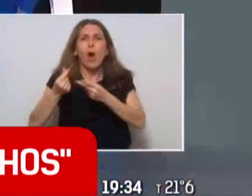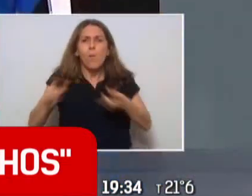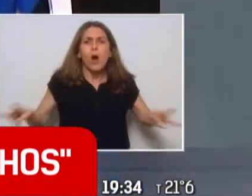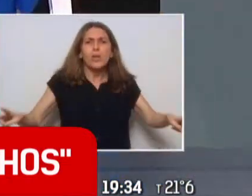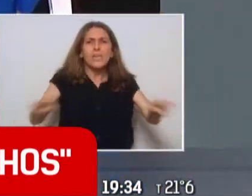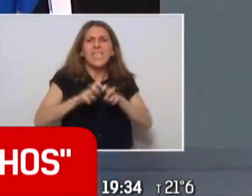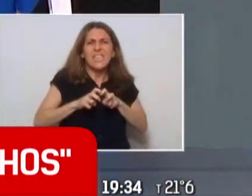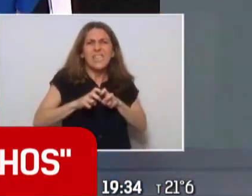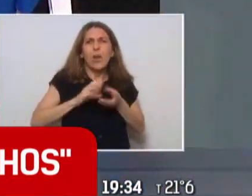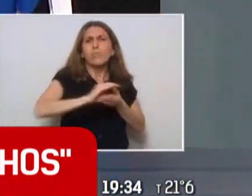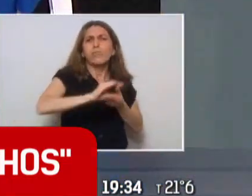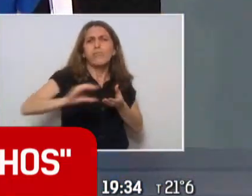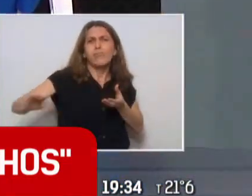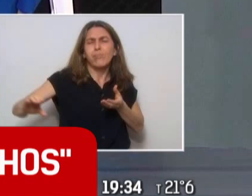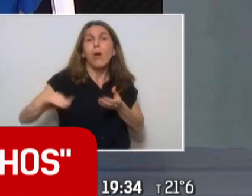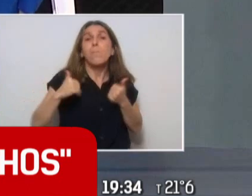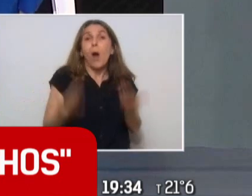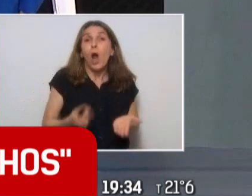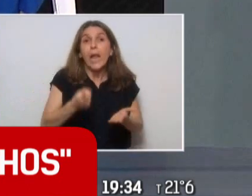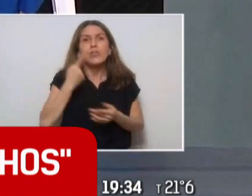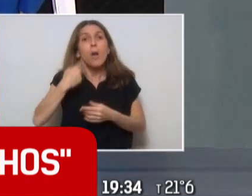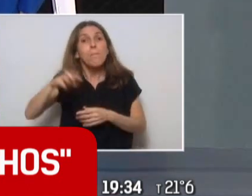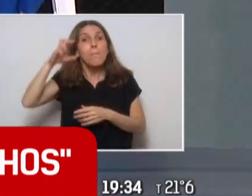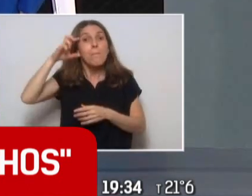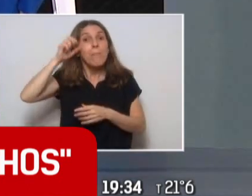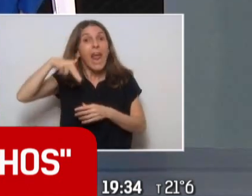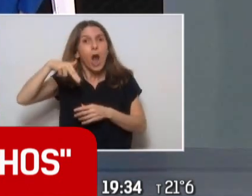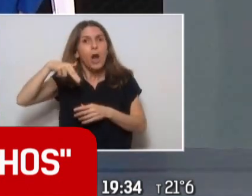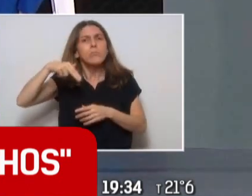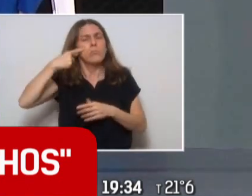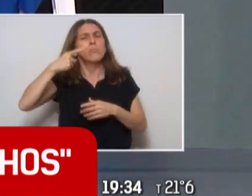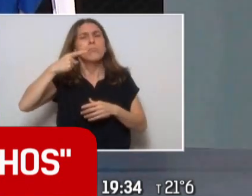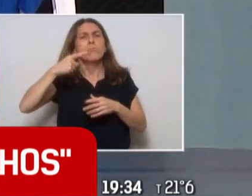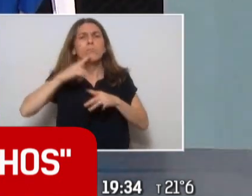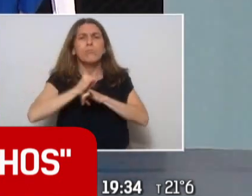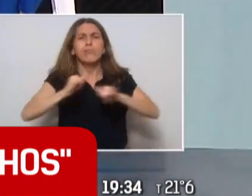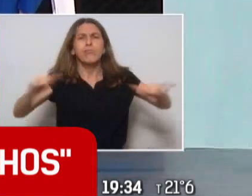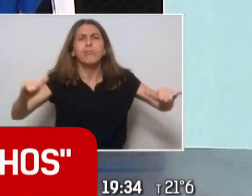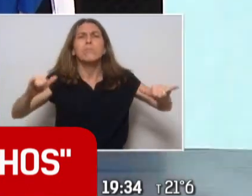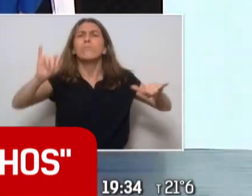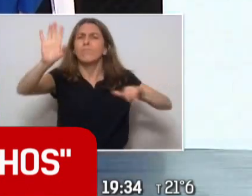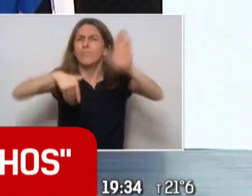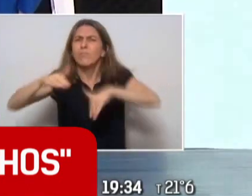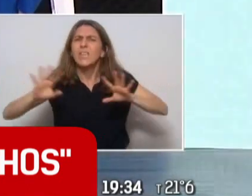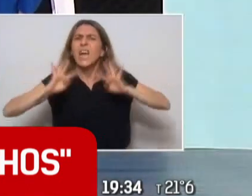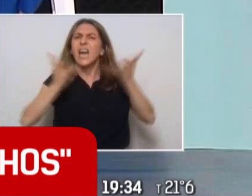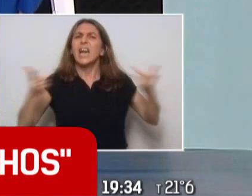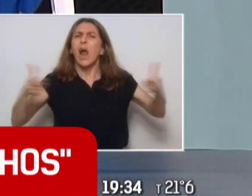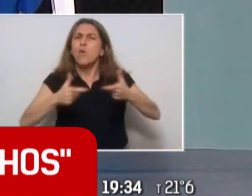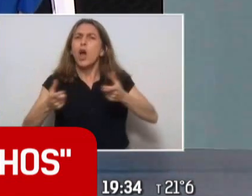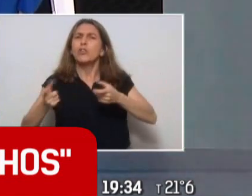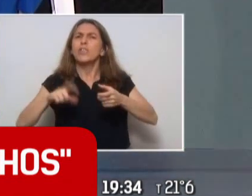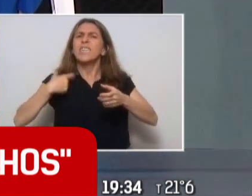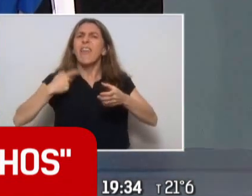ingreso? Y por eso Perón llamó al pacto social, llamó a sindicalistas, llamó a empresarios y